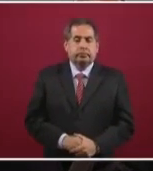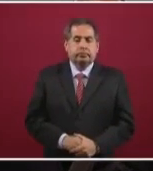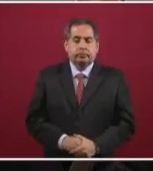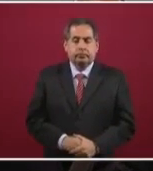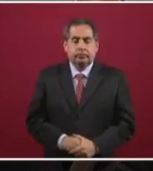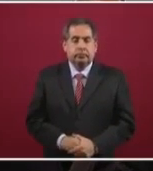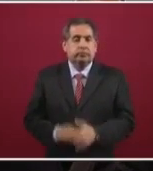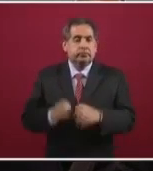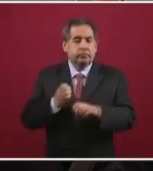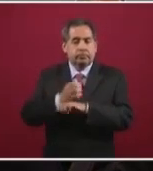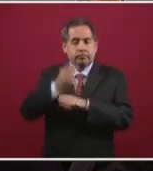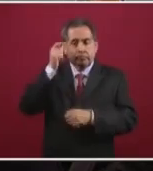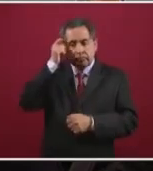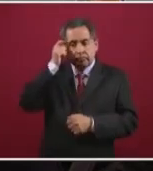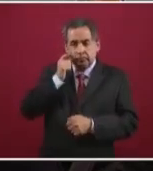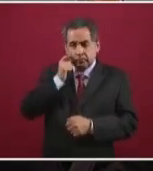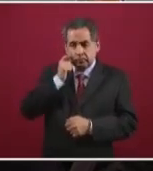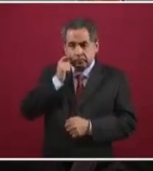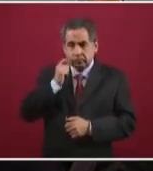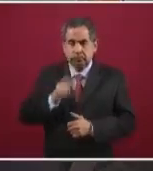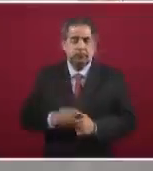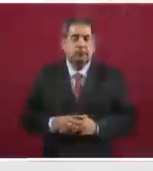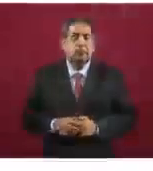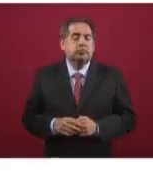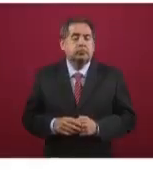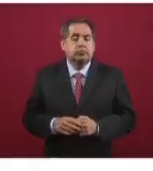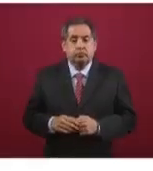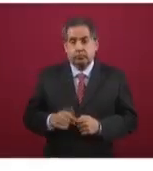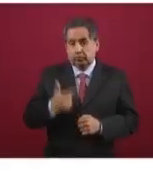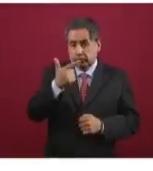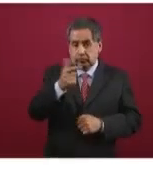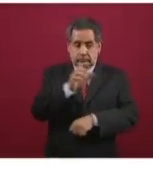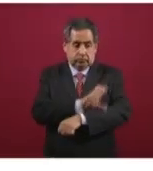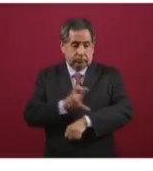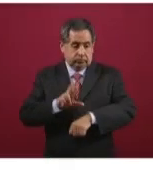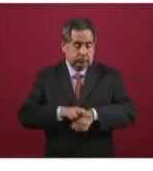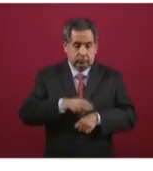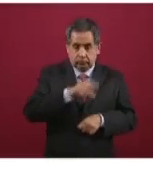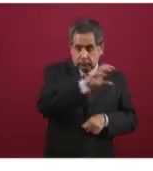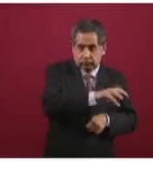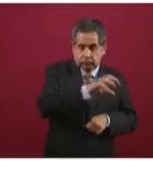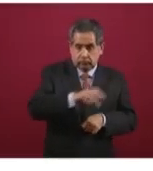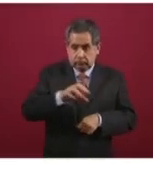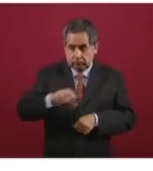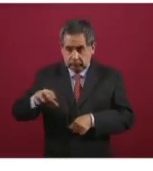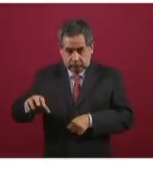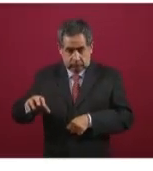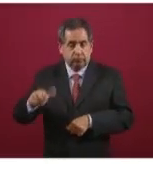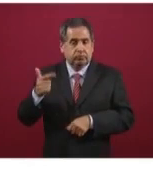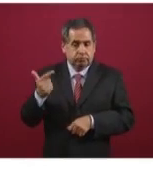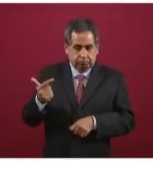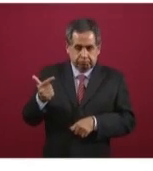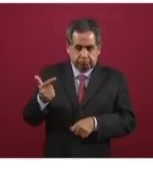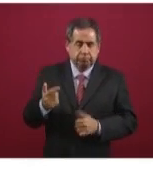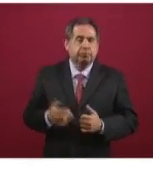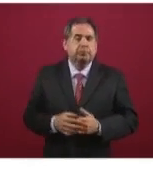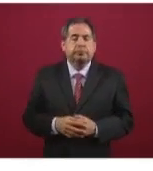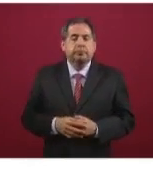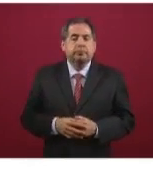El Estado de Guerrero tiene 7 coordinaciones regionales